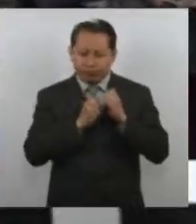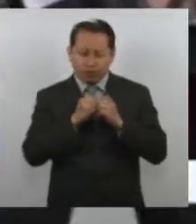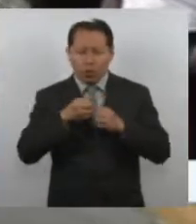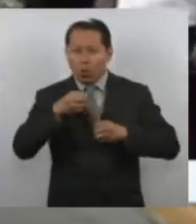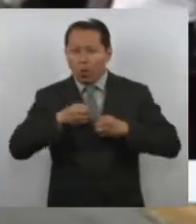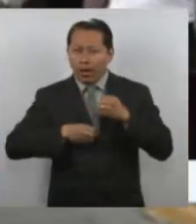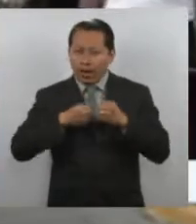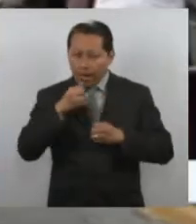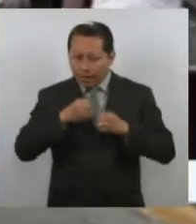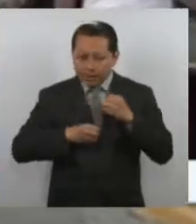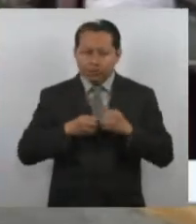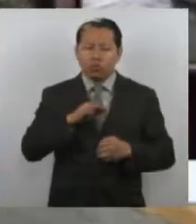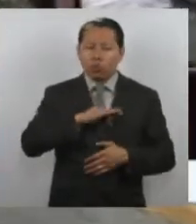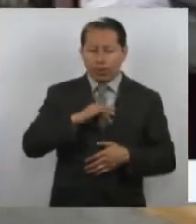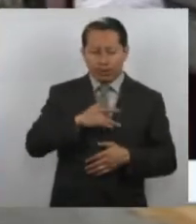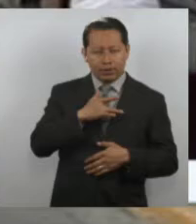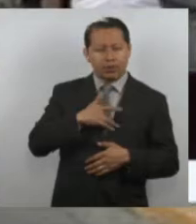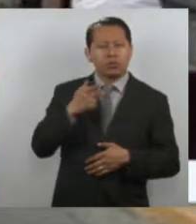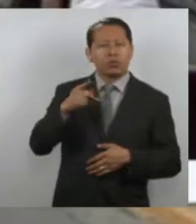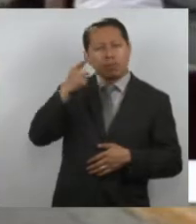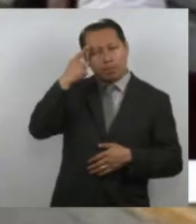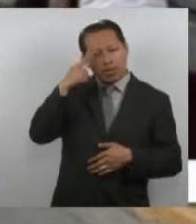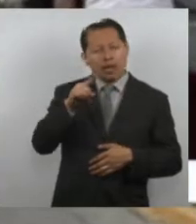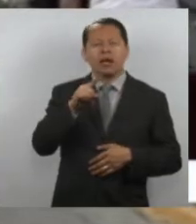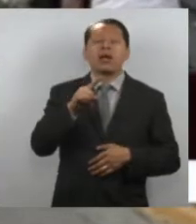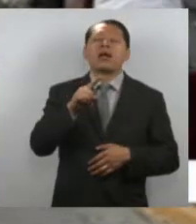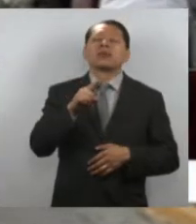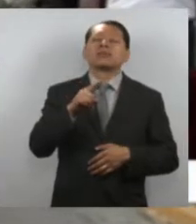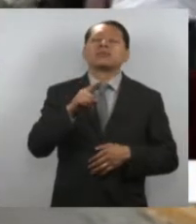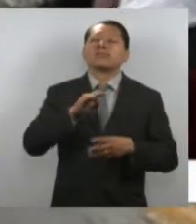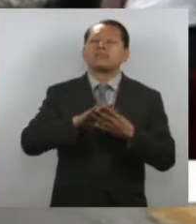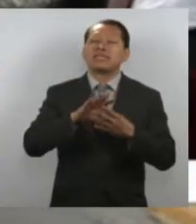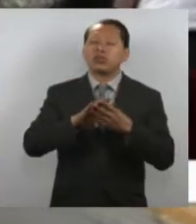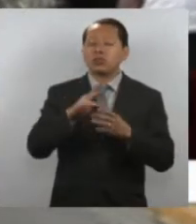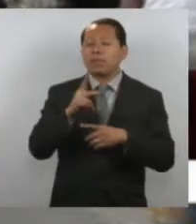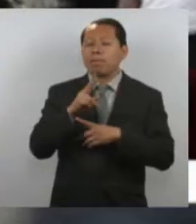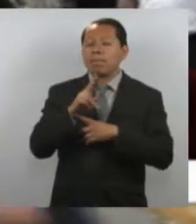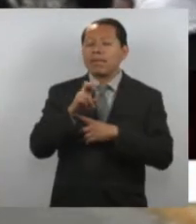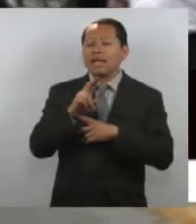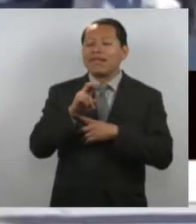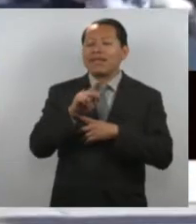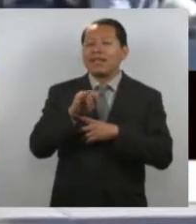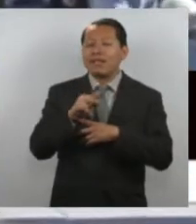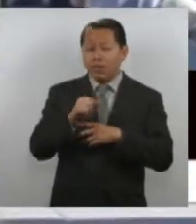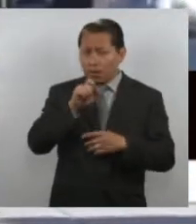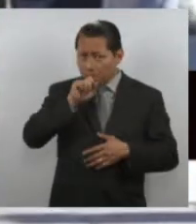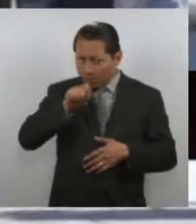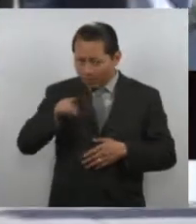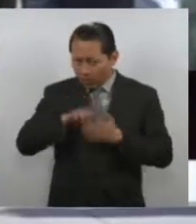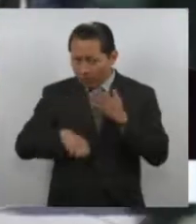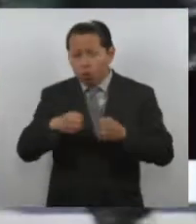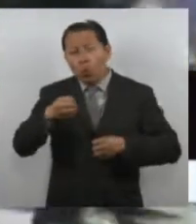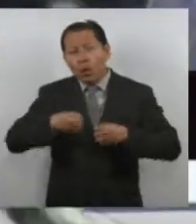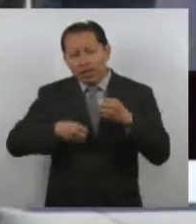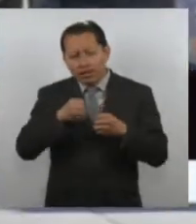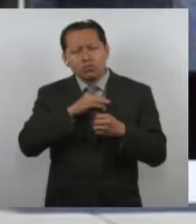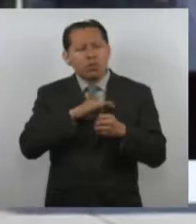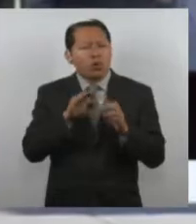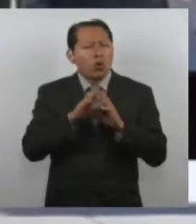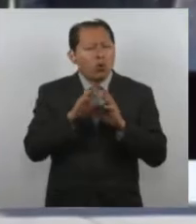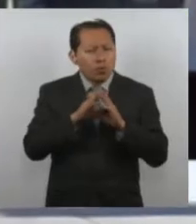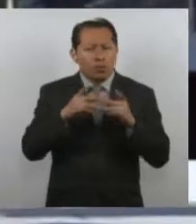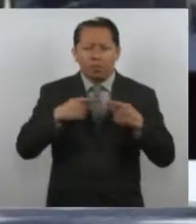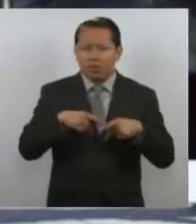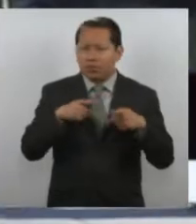jueces y magistrados de dictar prisión preventiva. Y podemos ver, por ejemplo, casos del mismo juez que para un caso de un